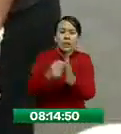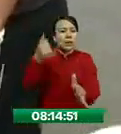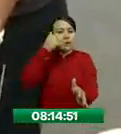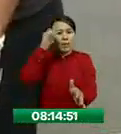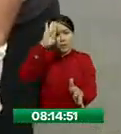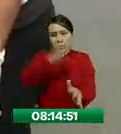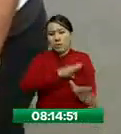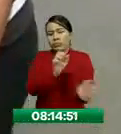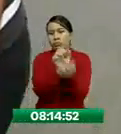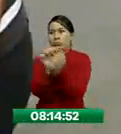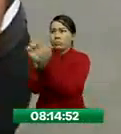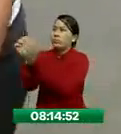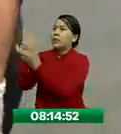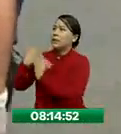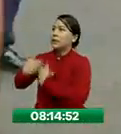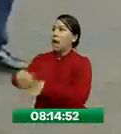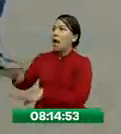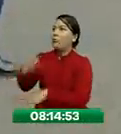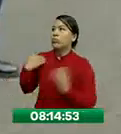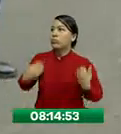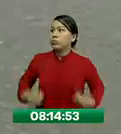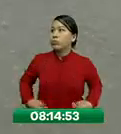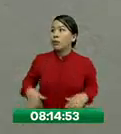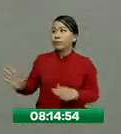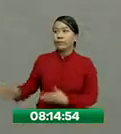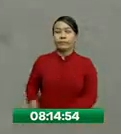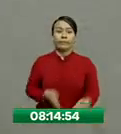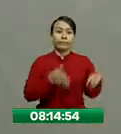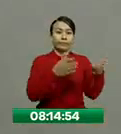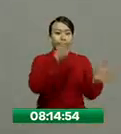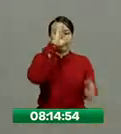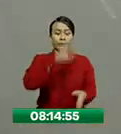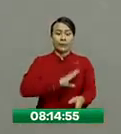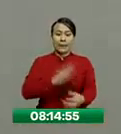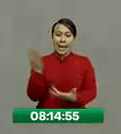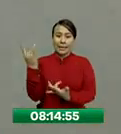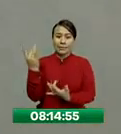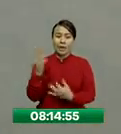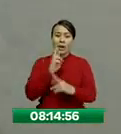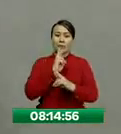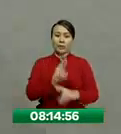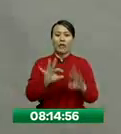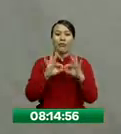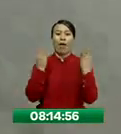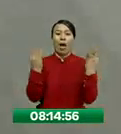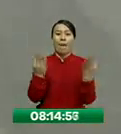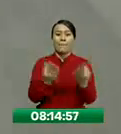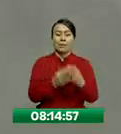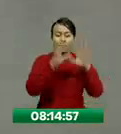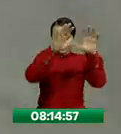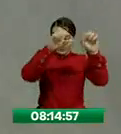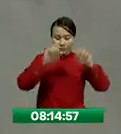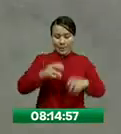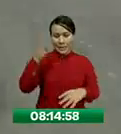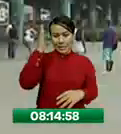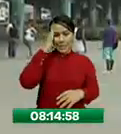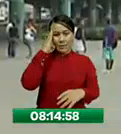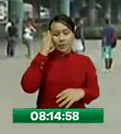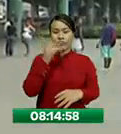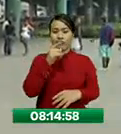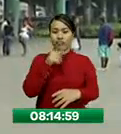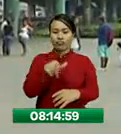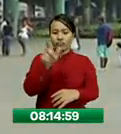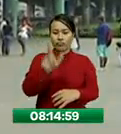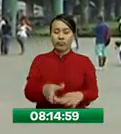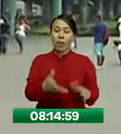Laboratorio de Criminalística y Ciencias Forenses, se espera que sus familiares acudan hasta la morgue para identificar a la persona